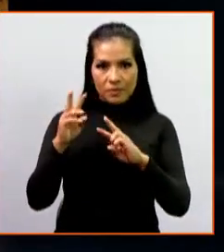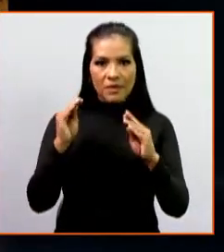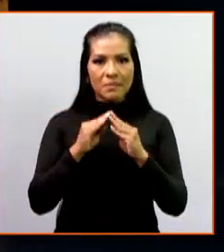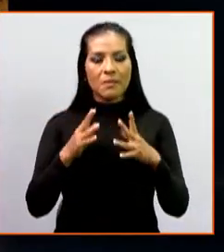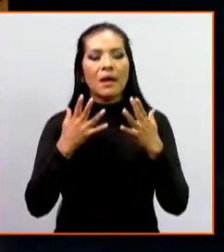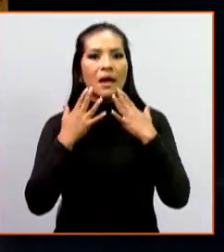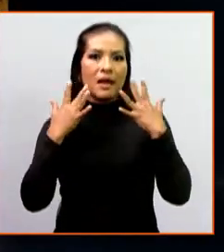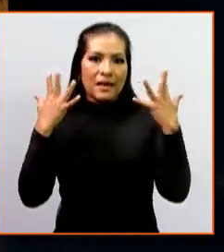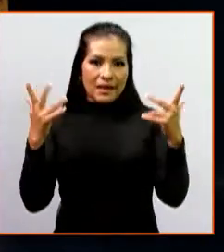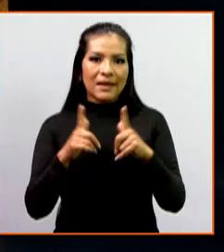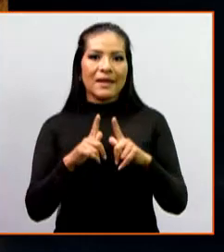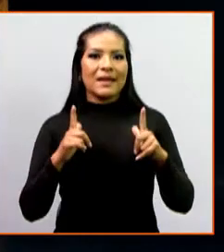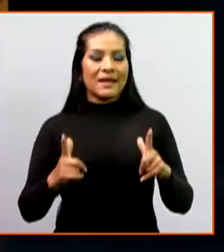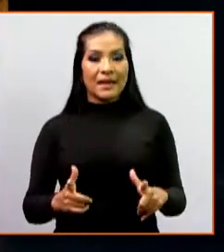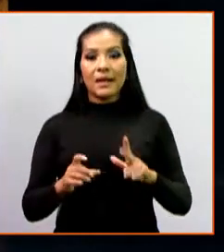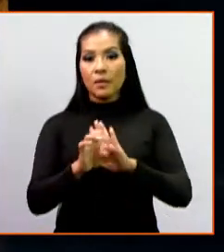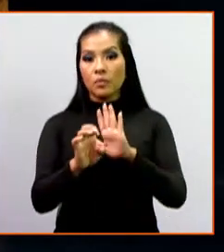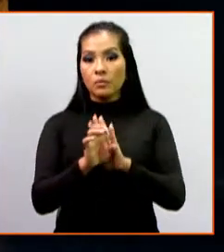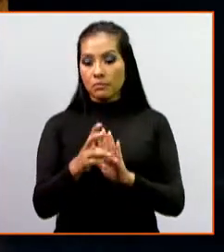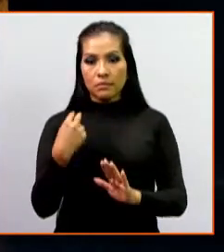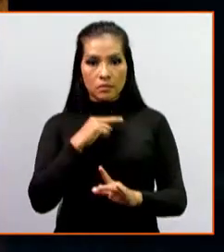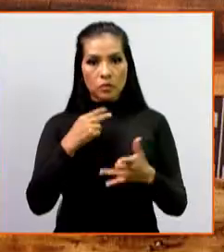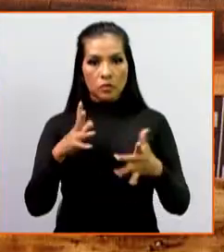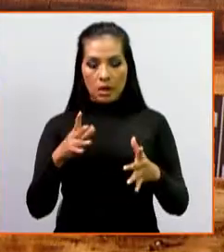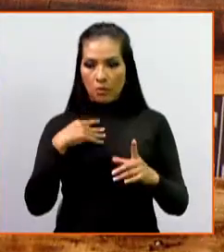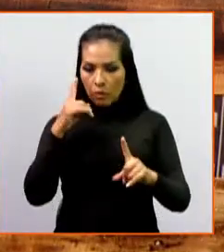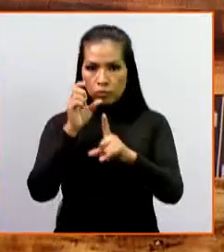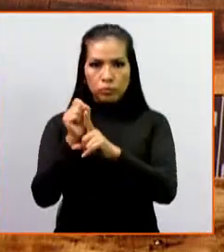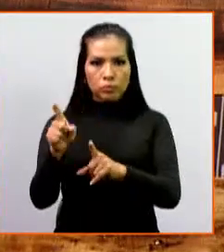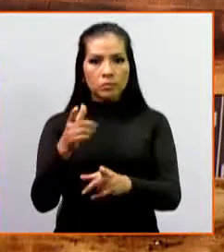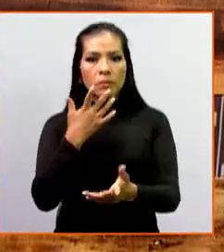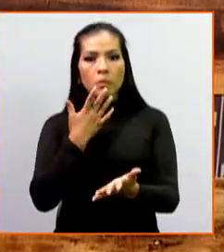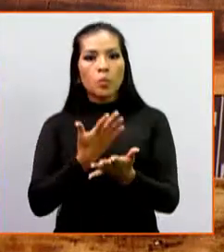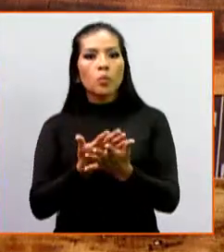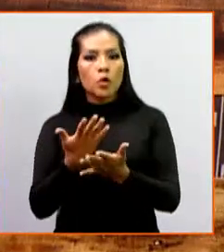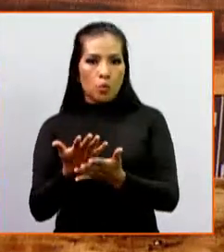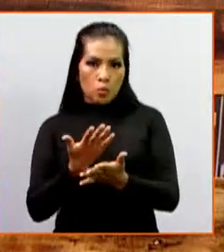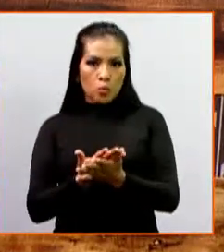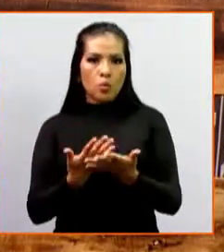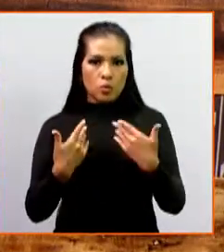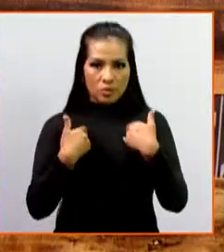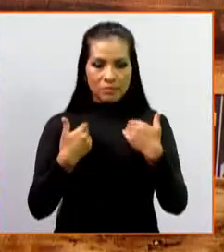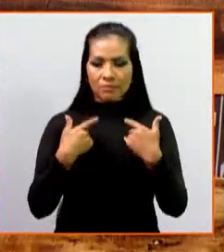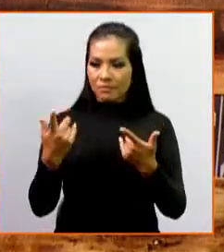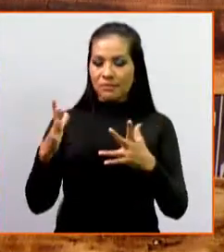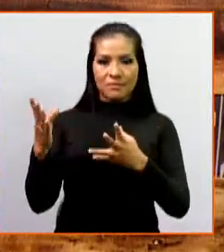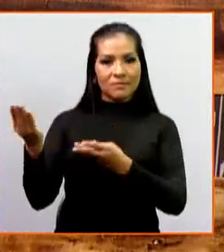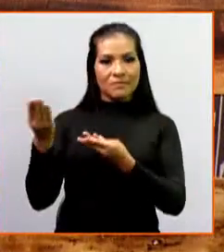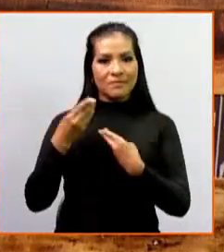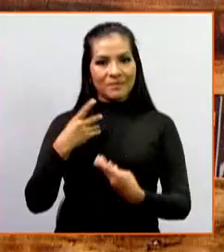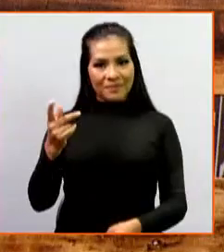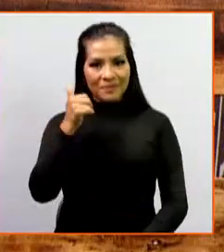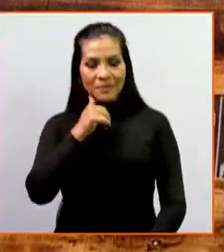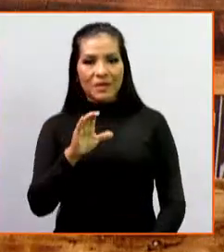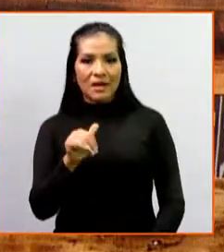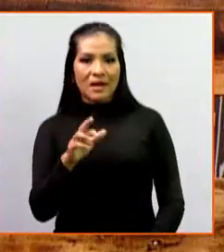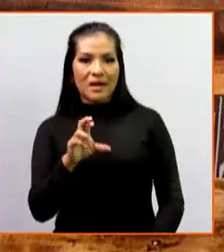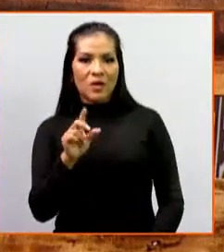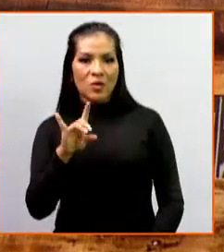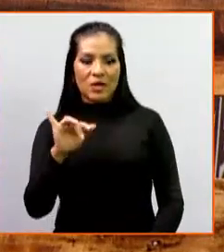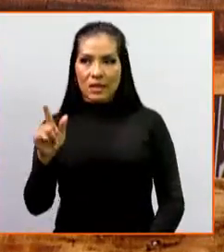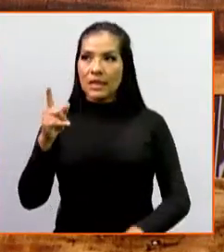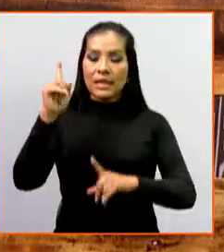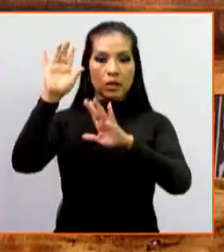culturales me encuentro con una propuesta sumamente interesante que traes tú, Carolina, desde